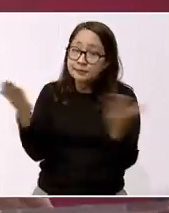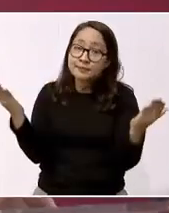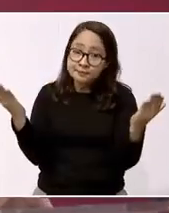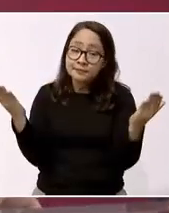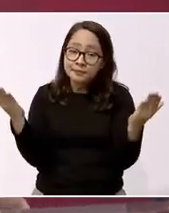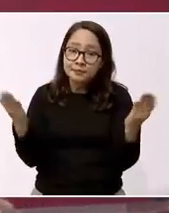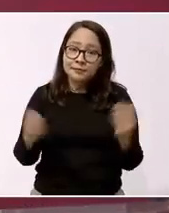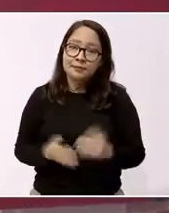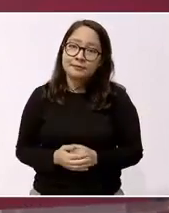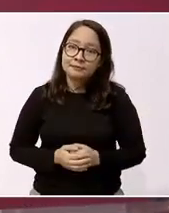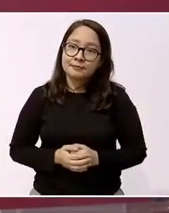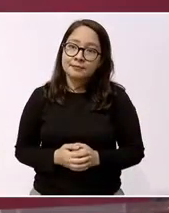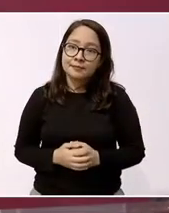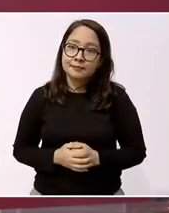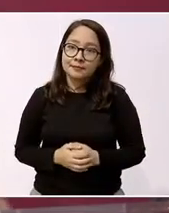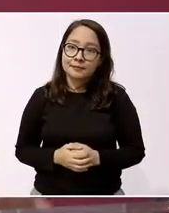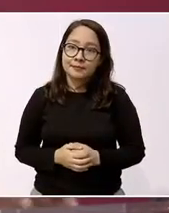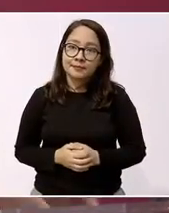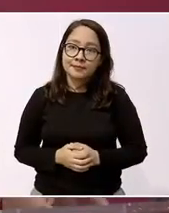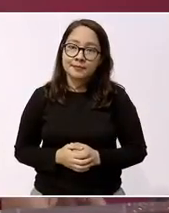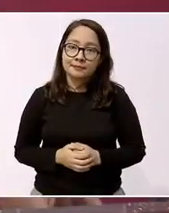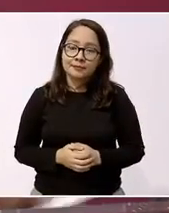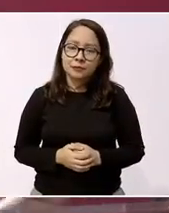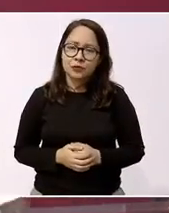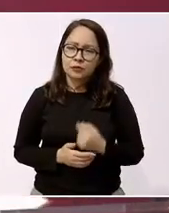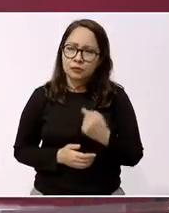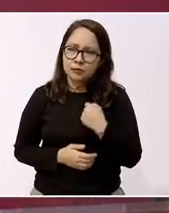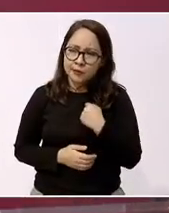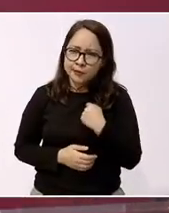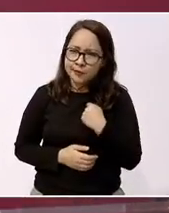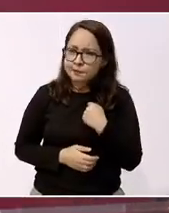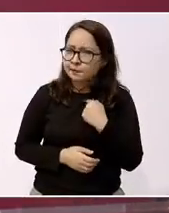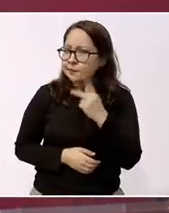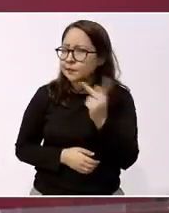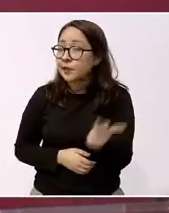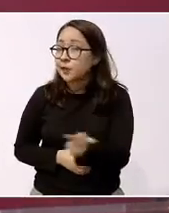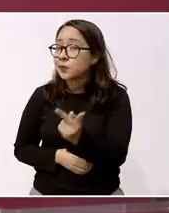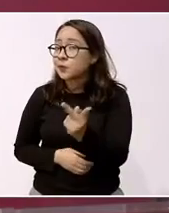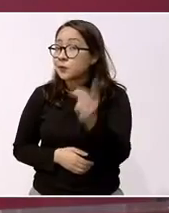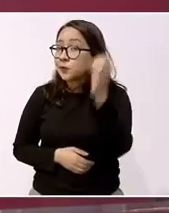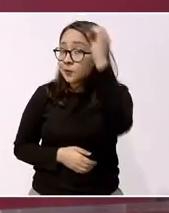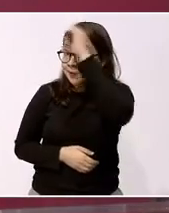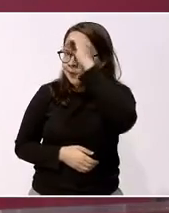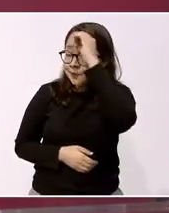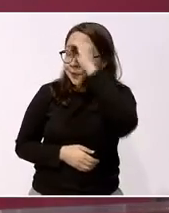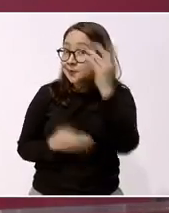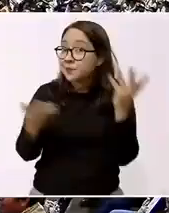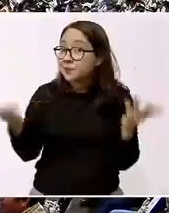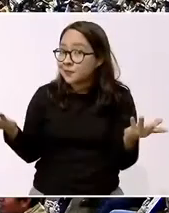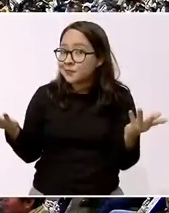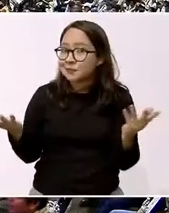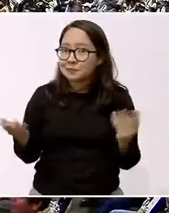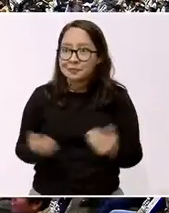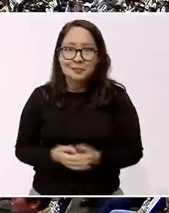por eso esta reunión. Yo les pregunto, ¿cómo lo ven?